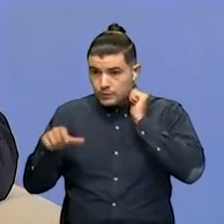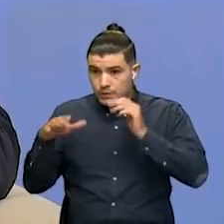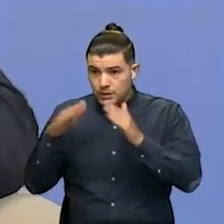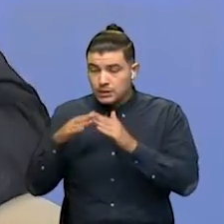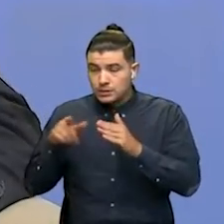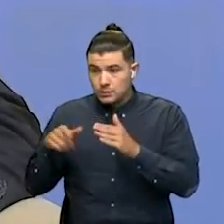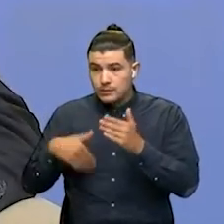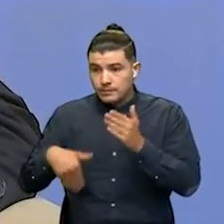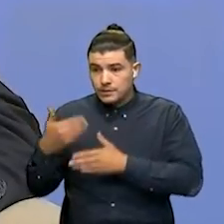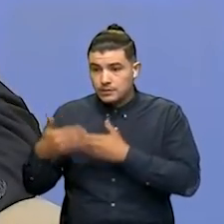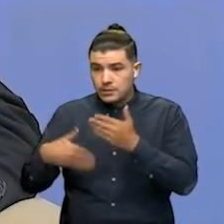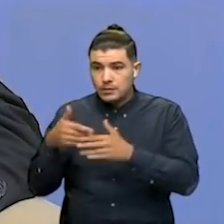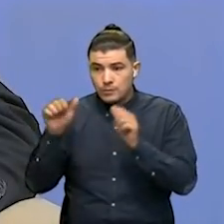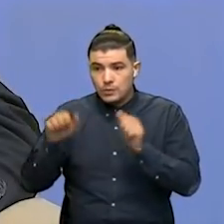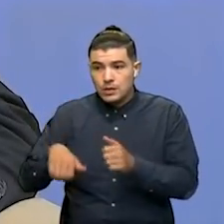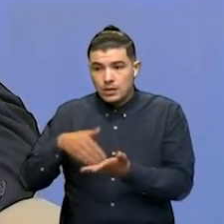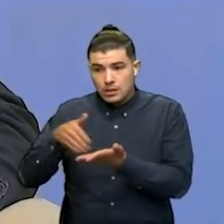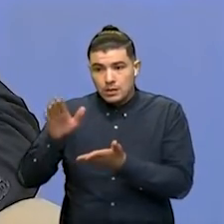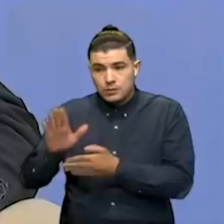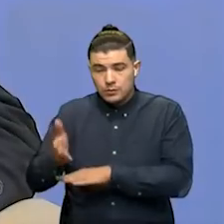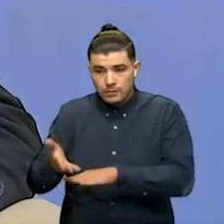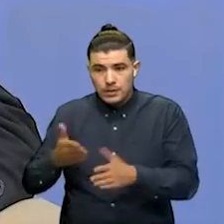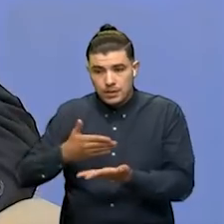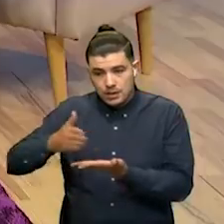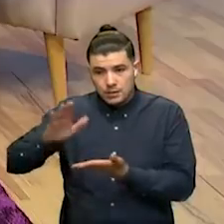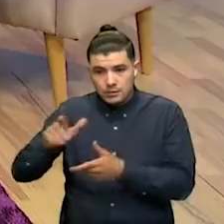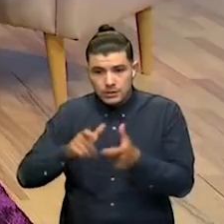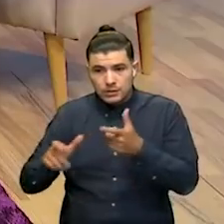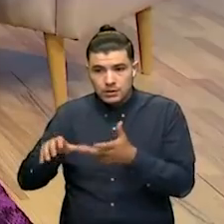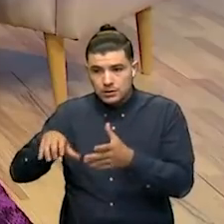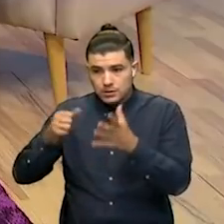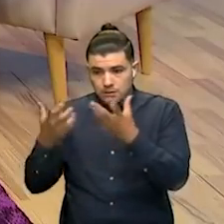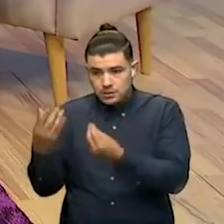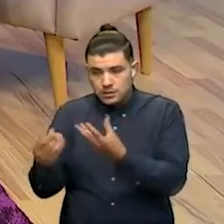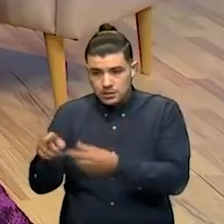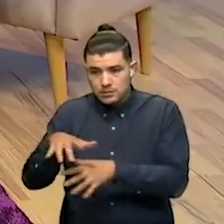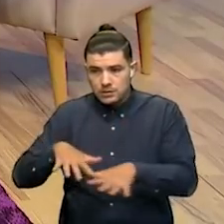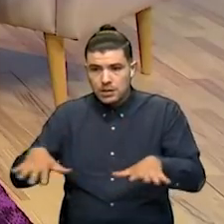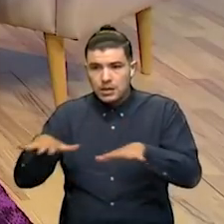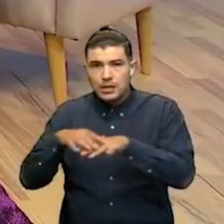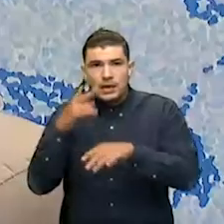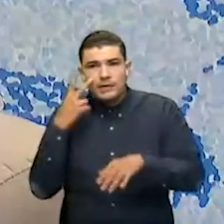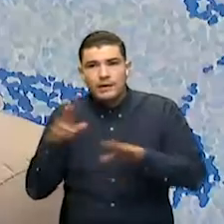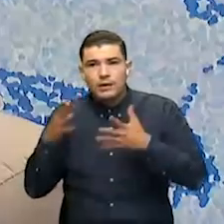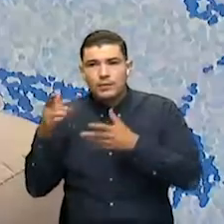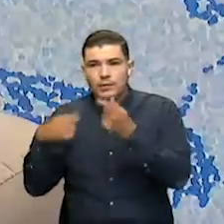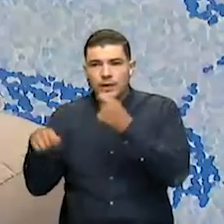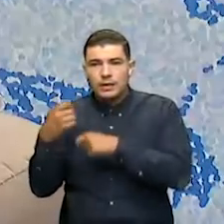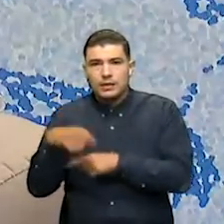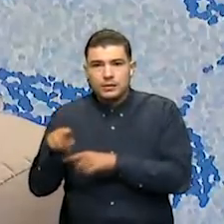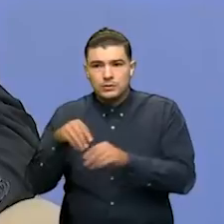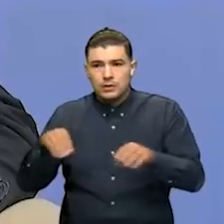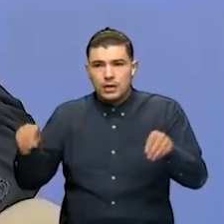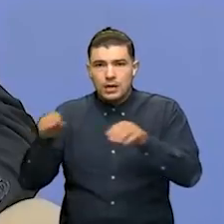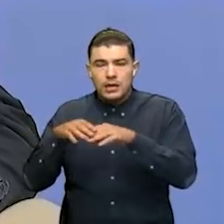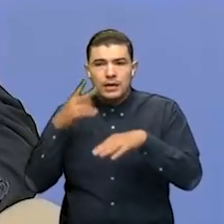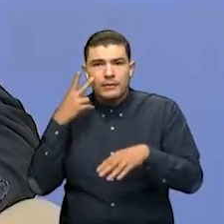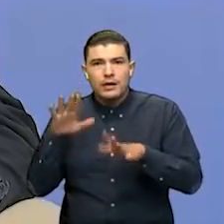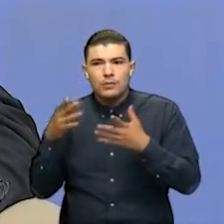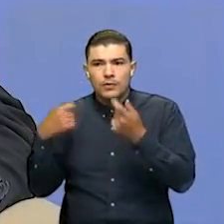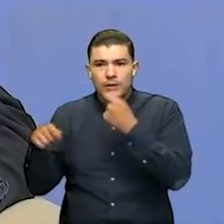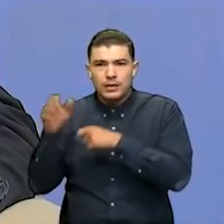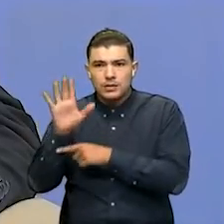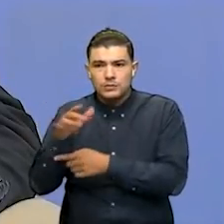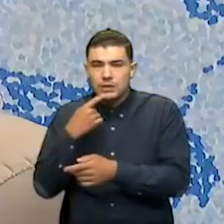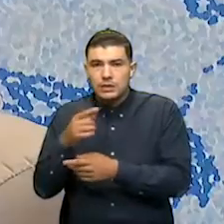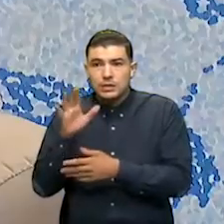un proceso para poder pedir el desalojo de esa gente que invadió. Y eso mirar cómo es. Vendió él también un pedazo. Y mirar a ver cómo fue que vendió. Que él